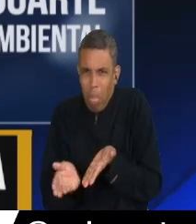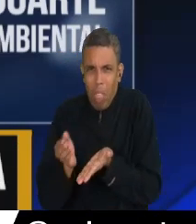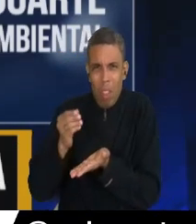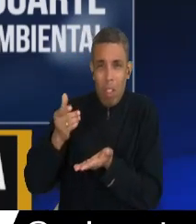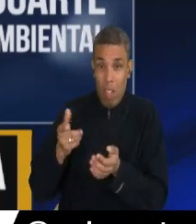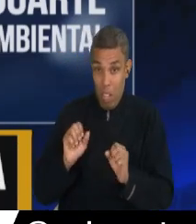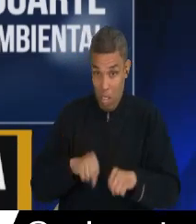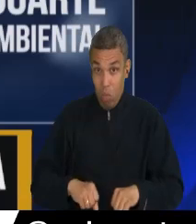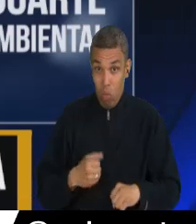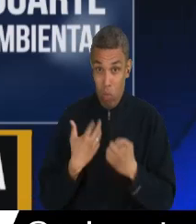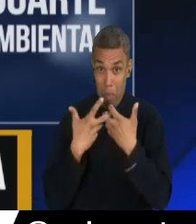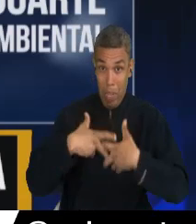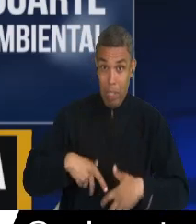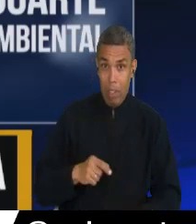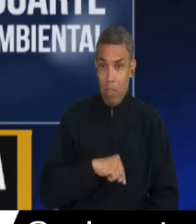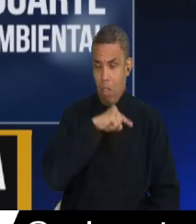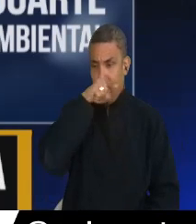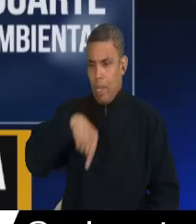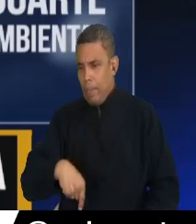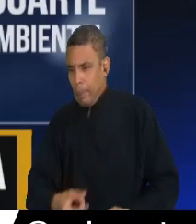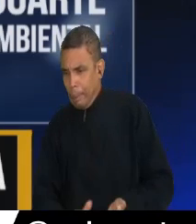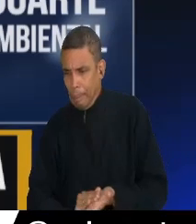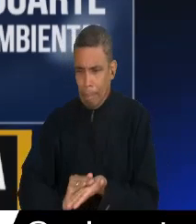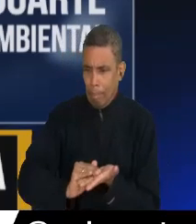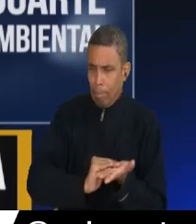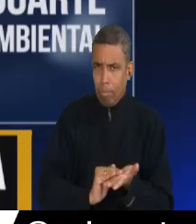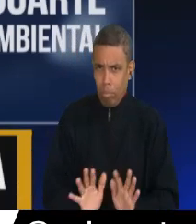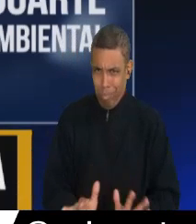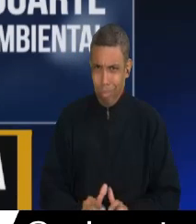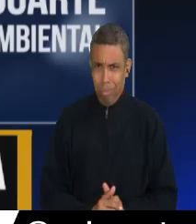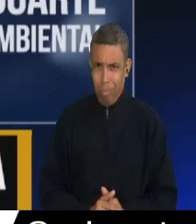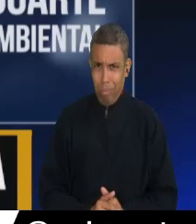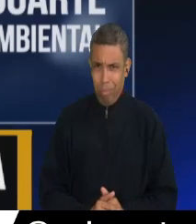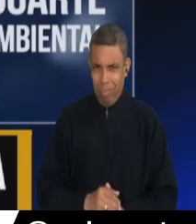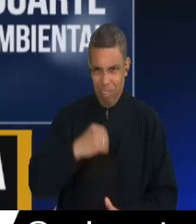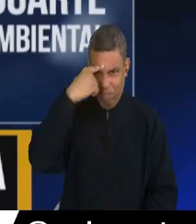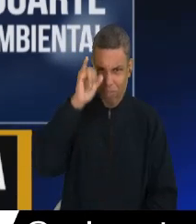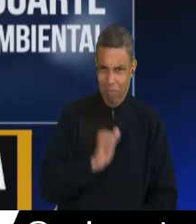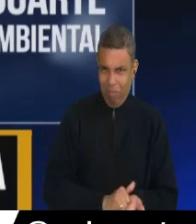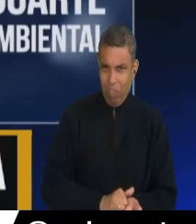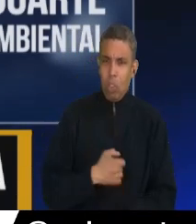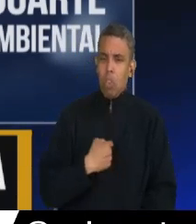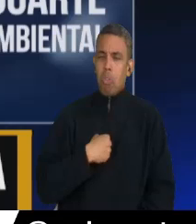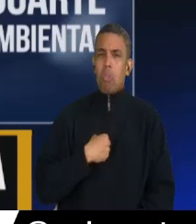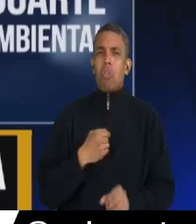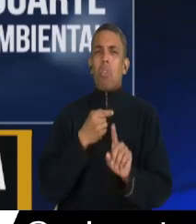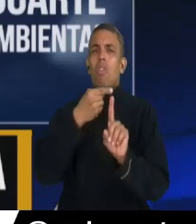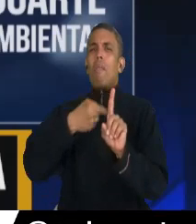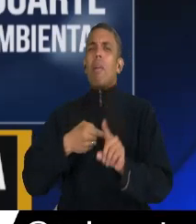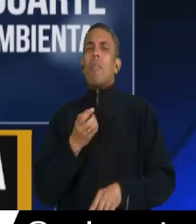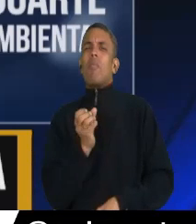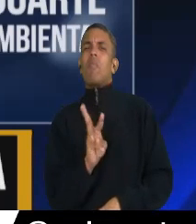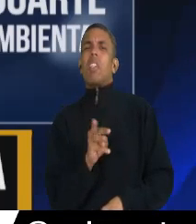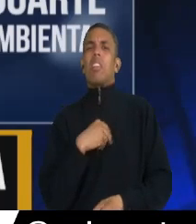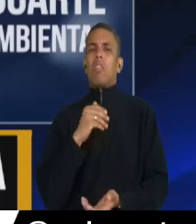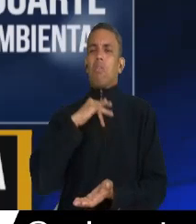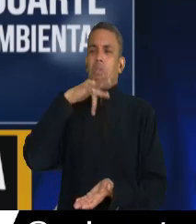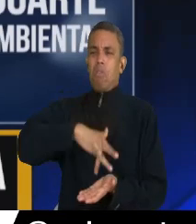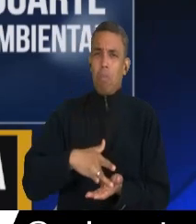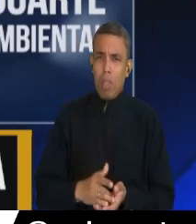el 13, que fue el día jueves, en las horas de la tarde, y era muy poquitico el personal que había tratando de